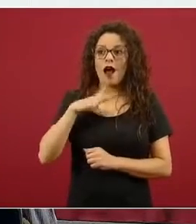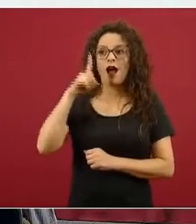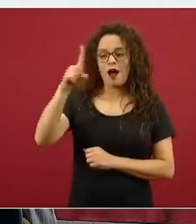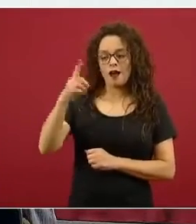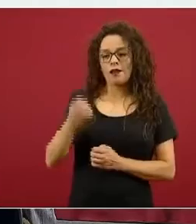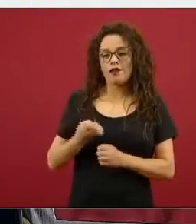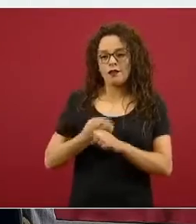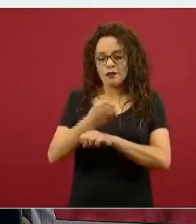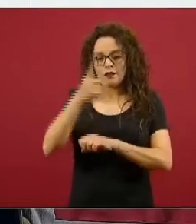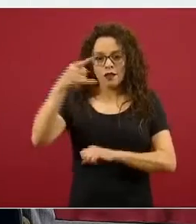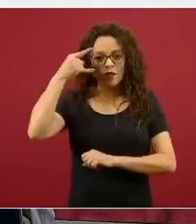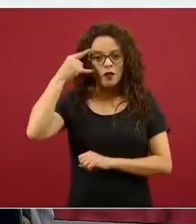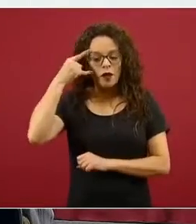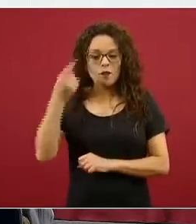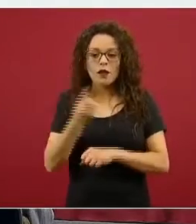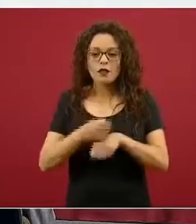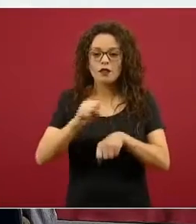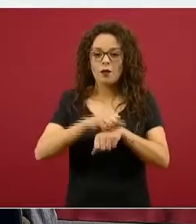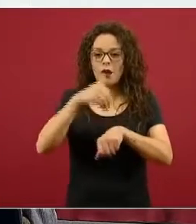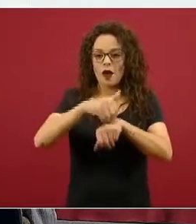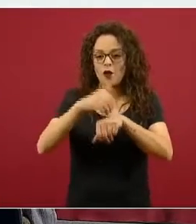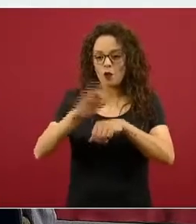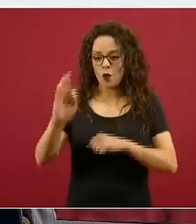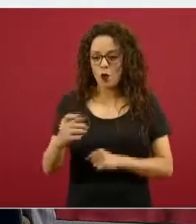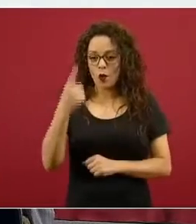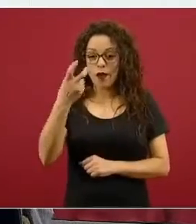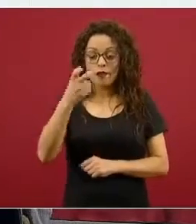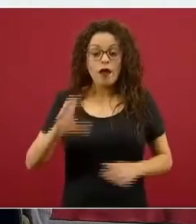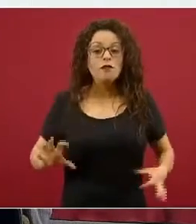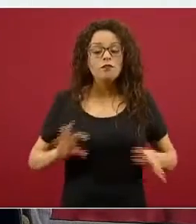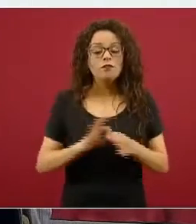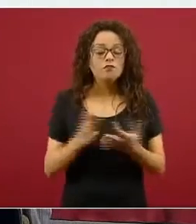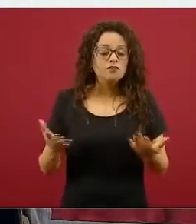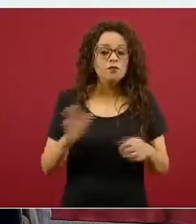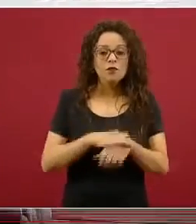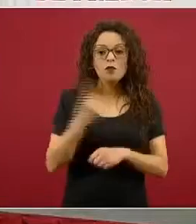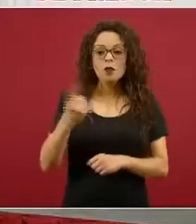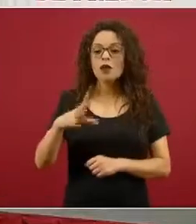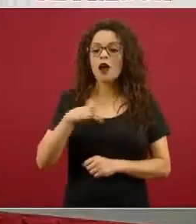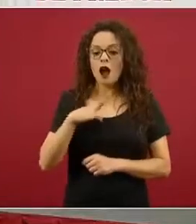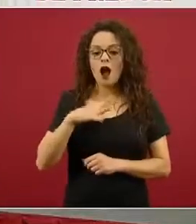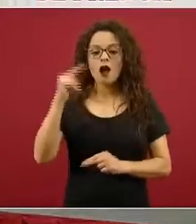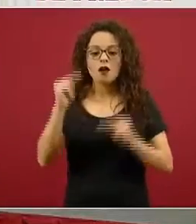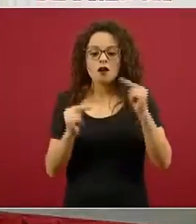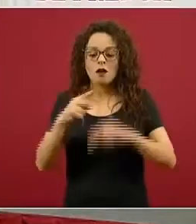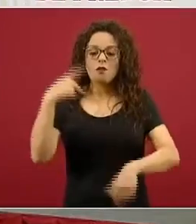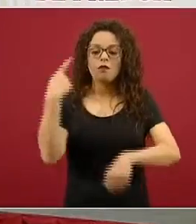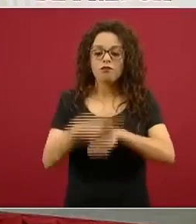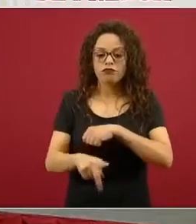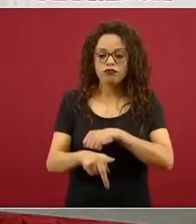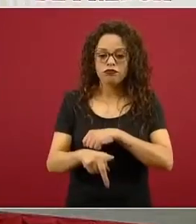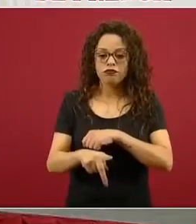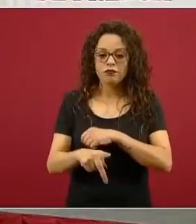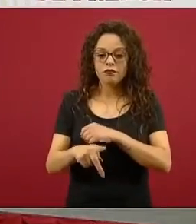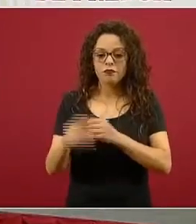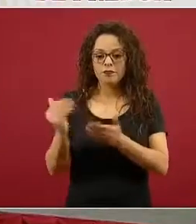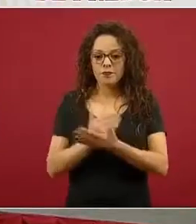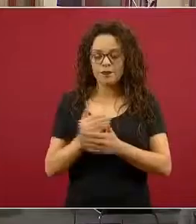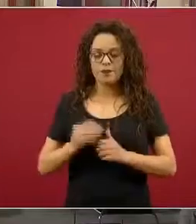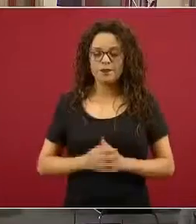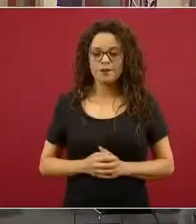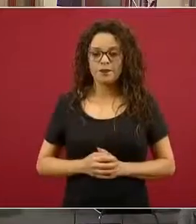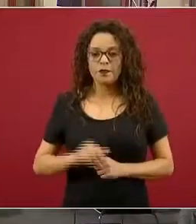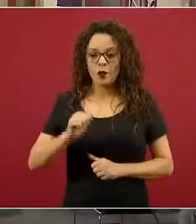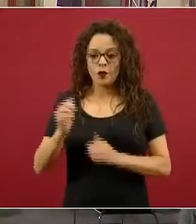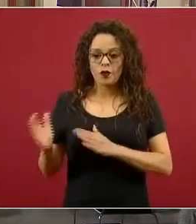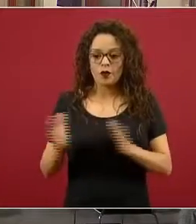semana 41, y pues esto es concordante con el hecho de que también está en un nivel de riesgo verde. La siguiente, por